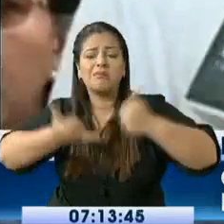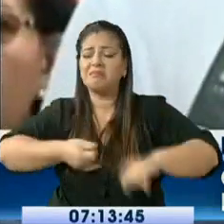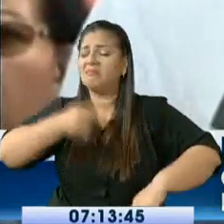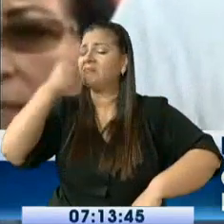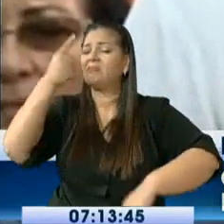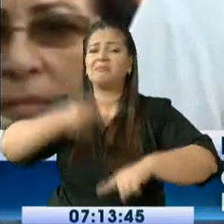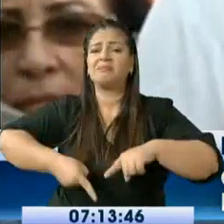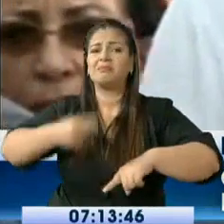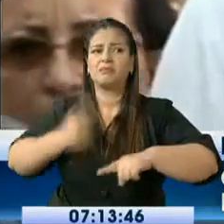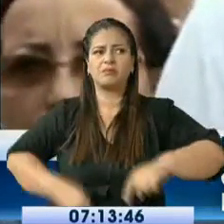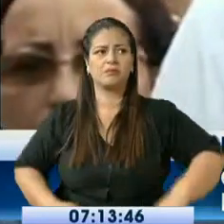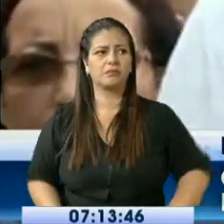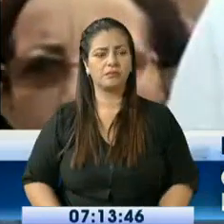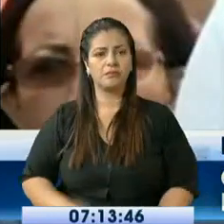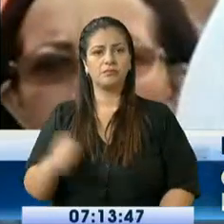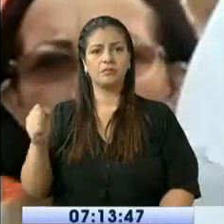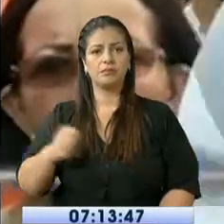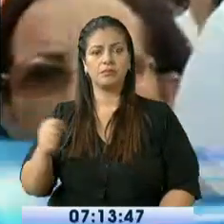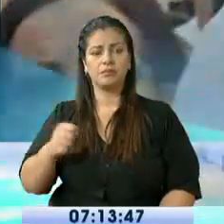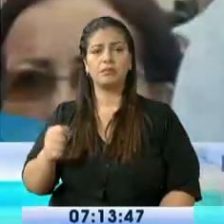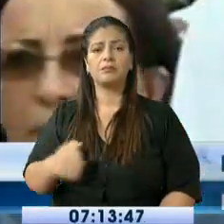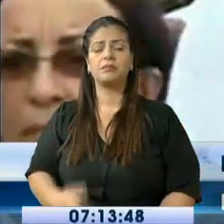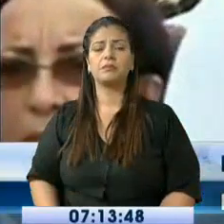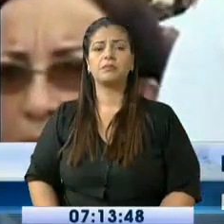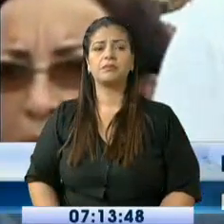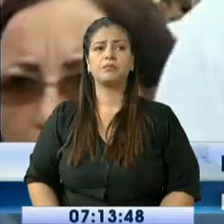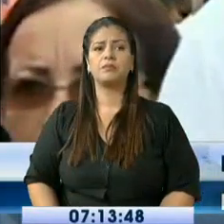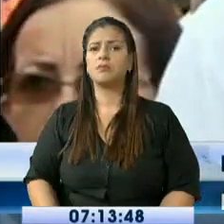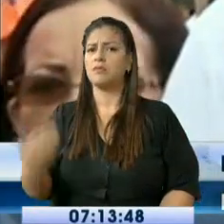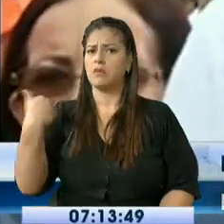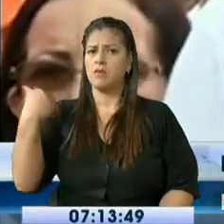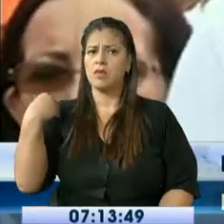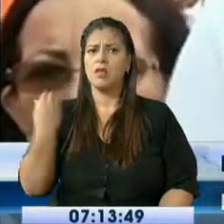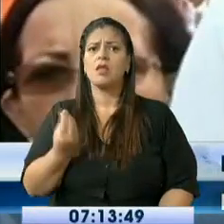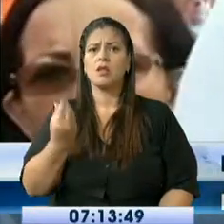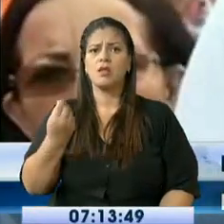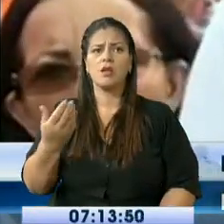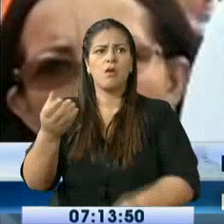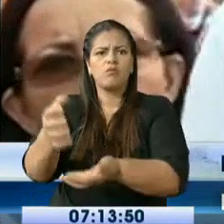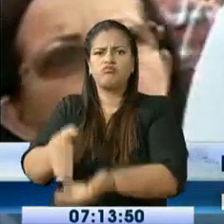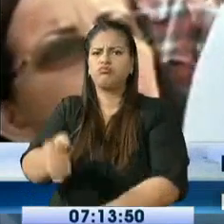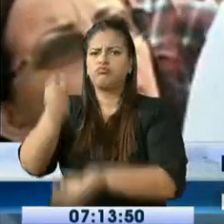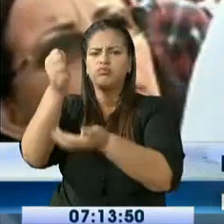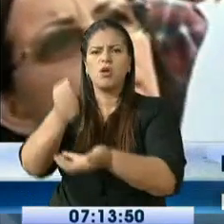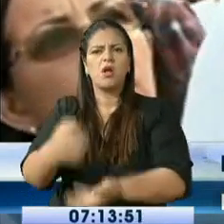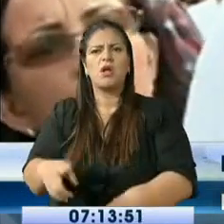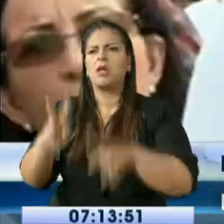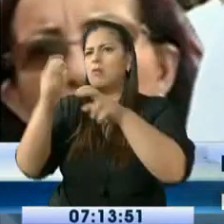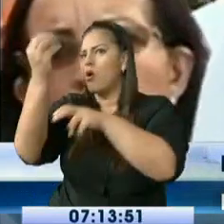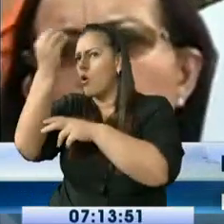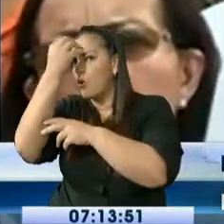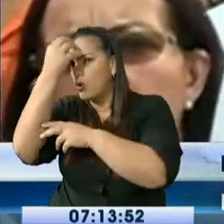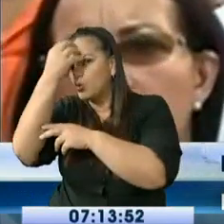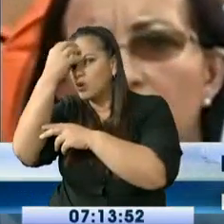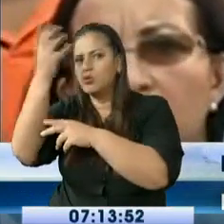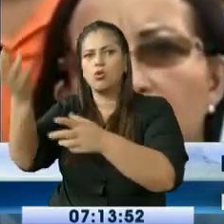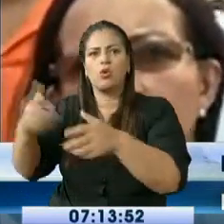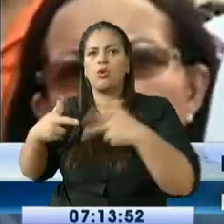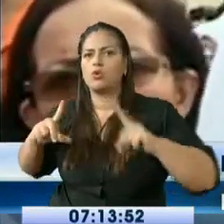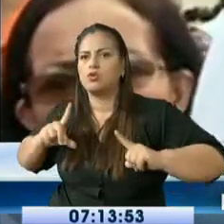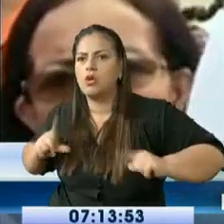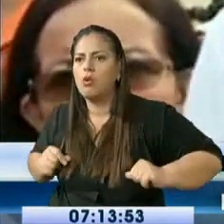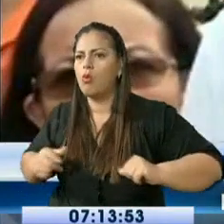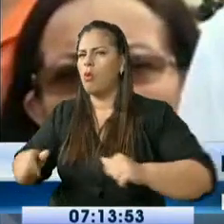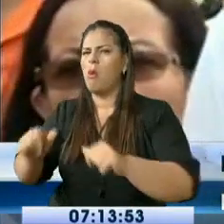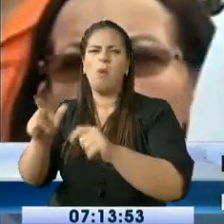en estado de excepción. Yo puedo movilizar recursos de donde sea, excepto salud y educación, incluso recursos privados. Entonces,